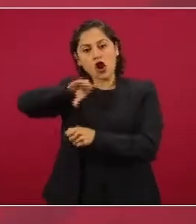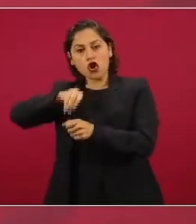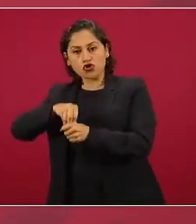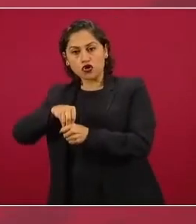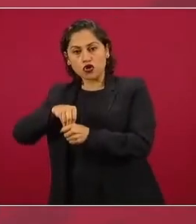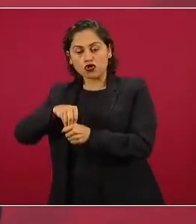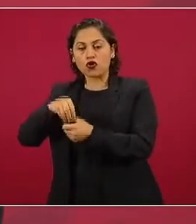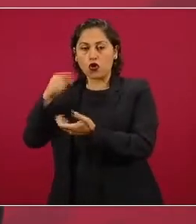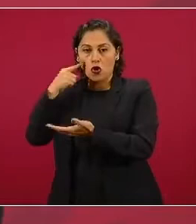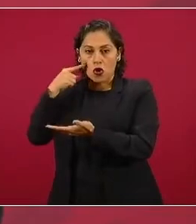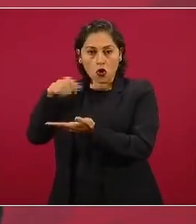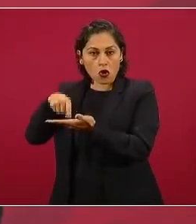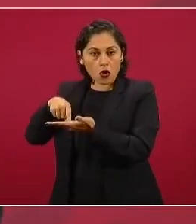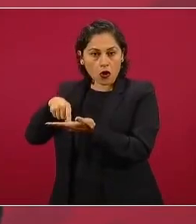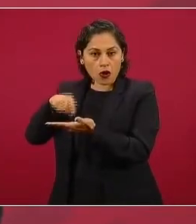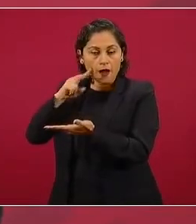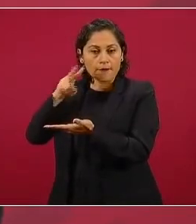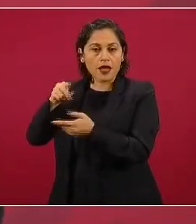Todos los elementos.